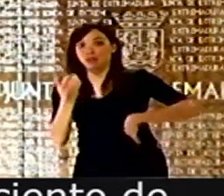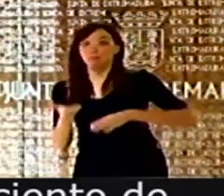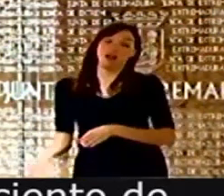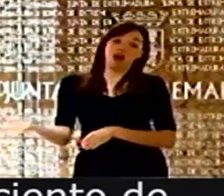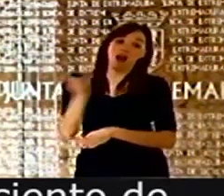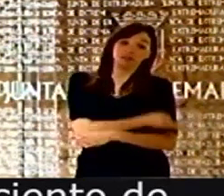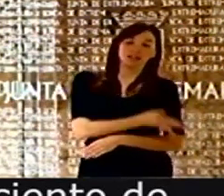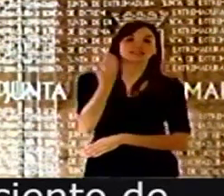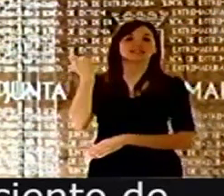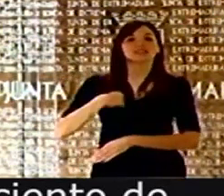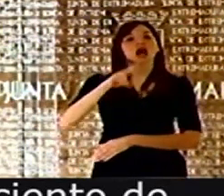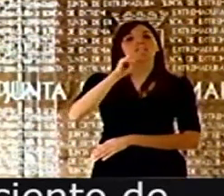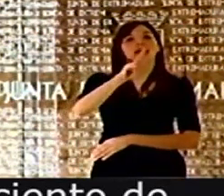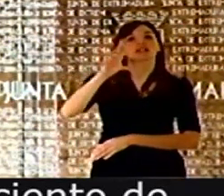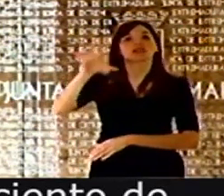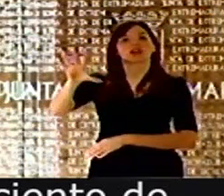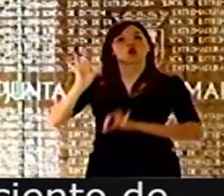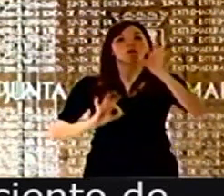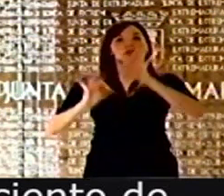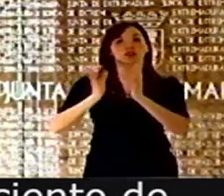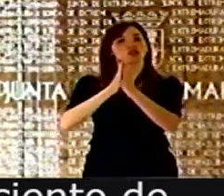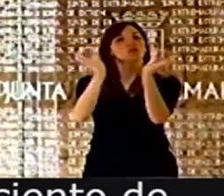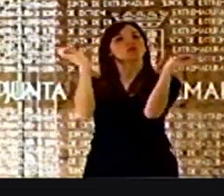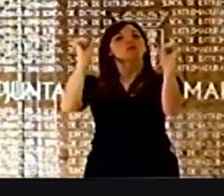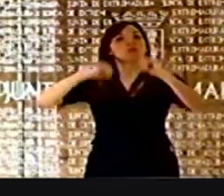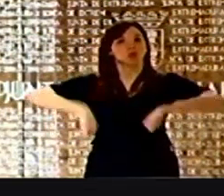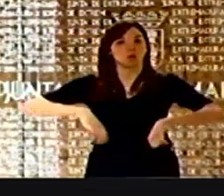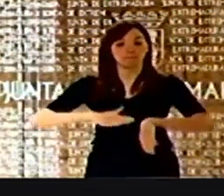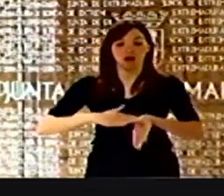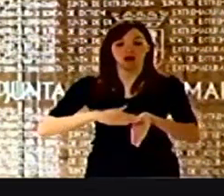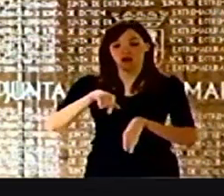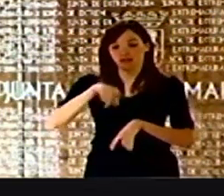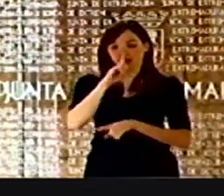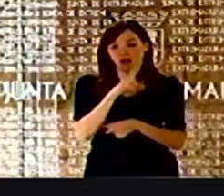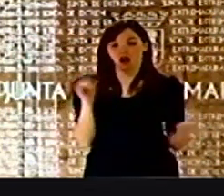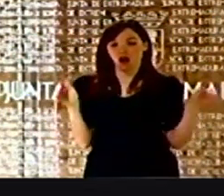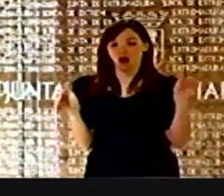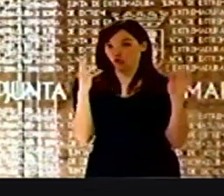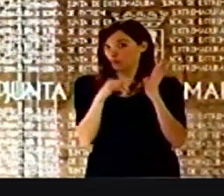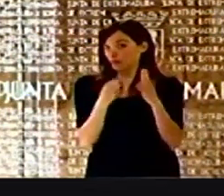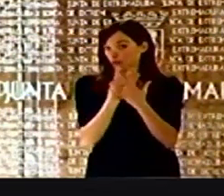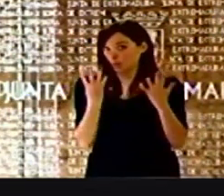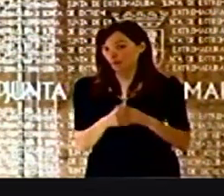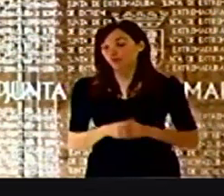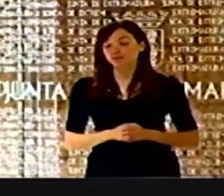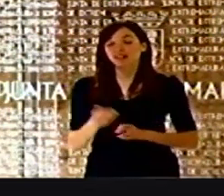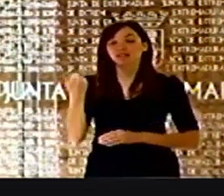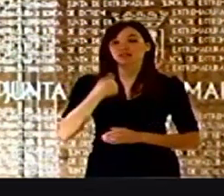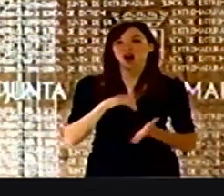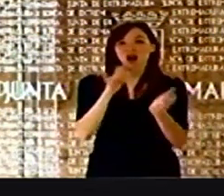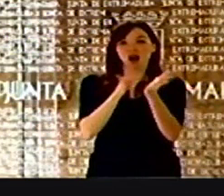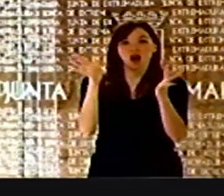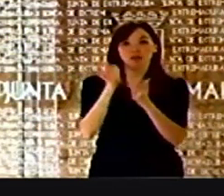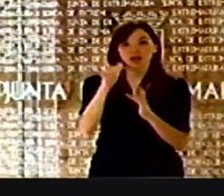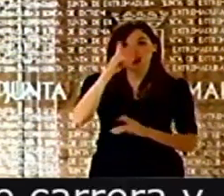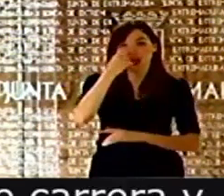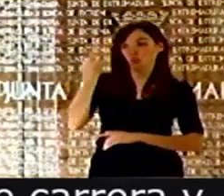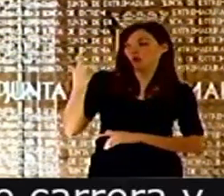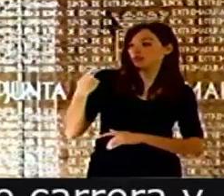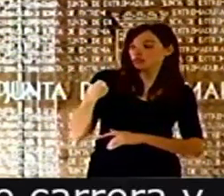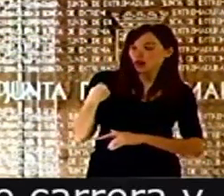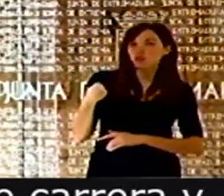25% del nivel 2, que es lo acordado para este año 2019. Cabe recordar en este sentido que ya en abril del año 18, es decir,